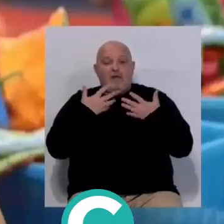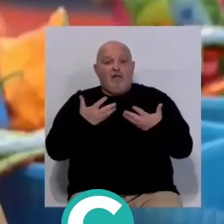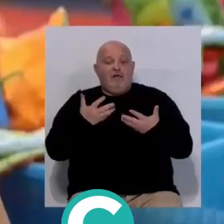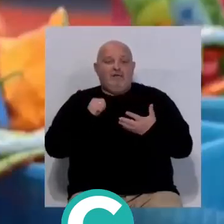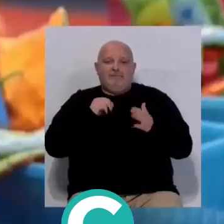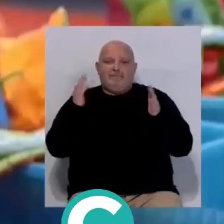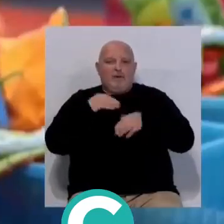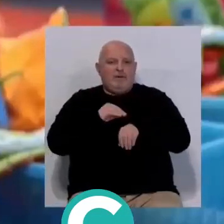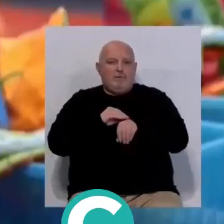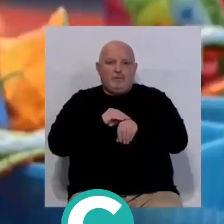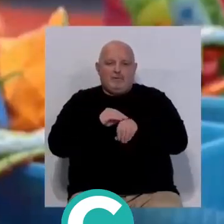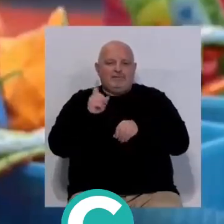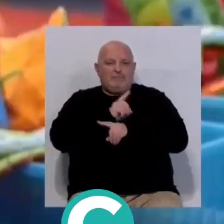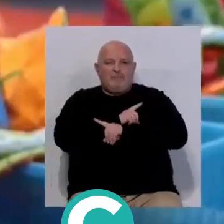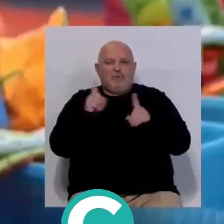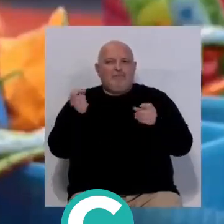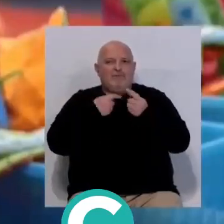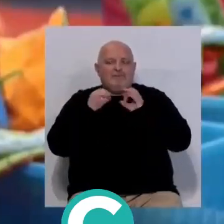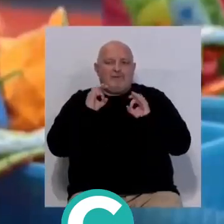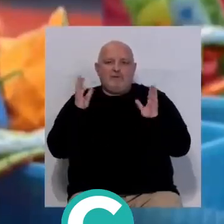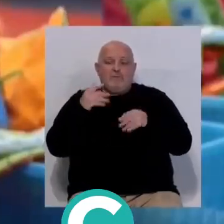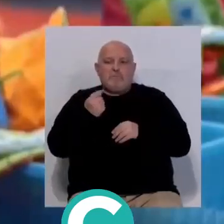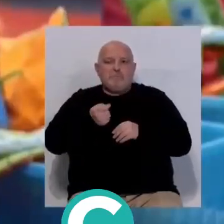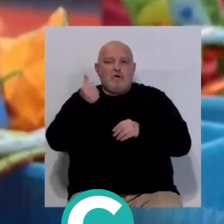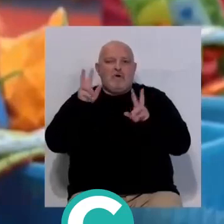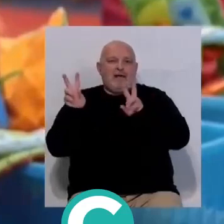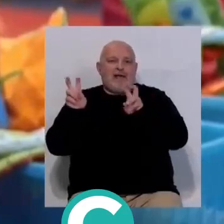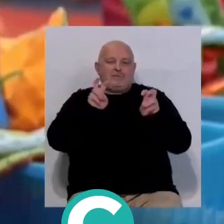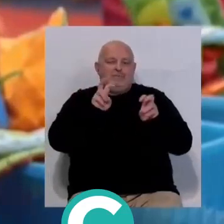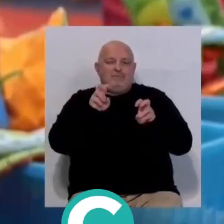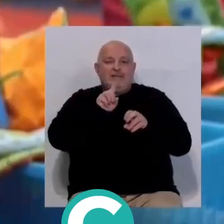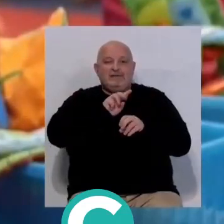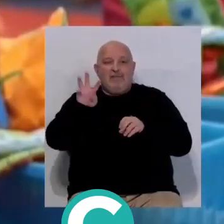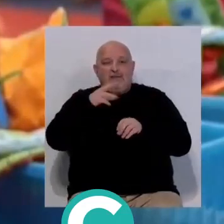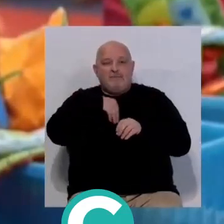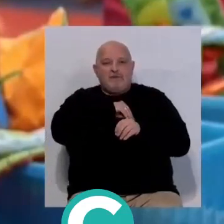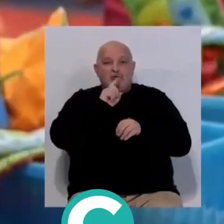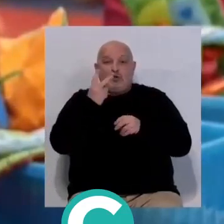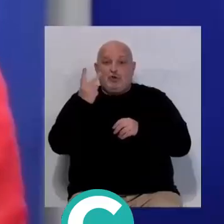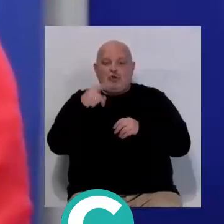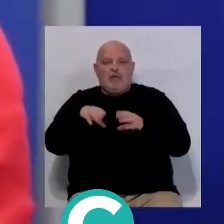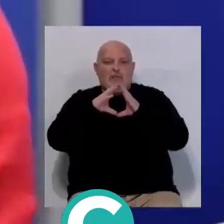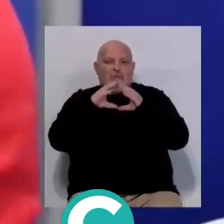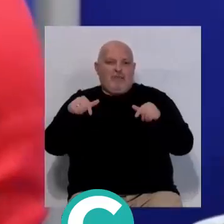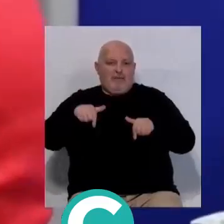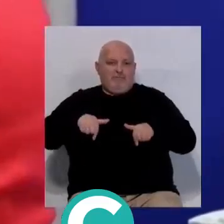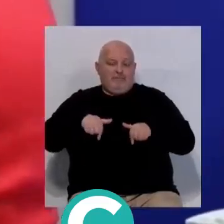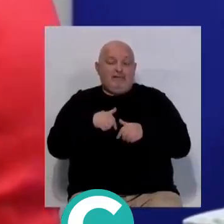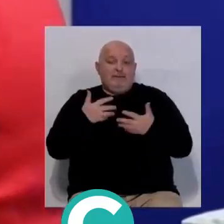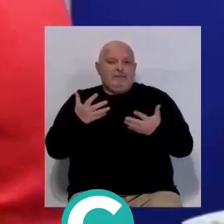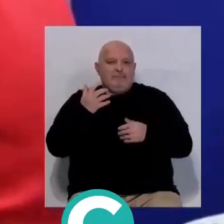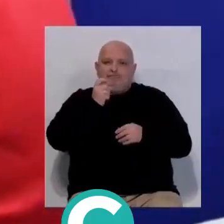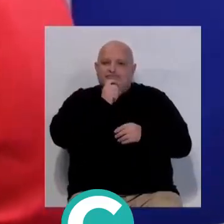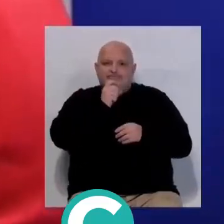Actualmente no existe cura ni tratamiento porque hay muy pocos casos, 13 en toda España, 2 de ellos en Andalucía, y es